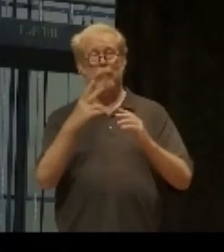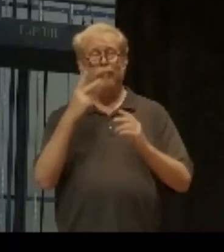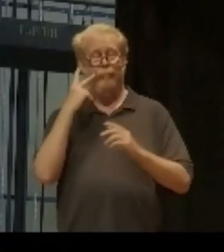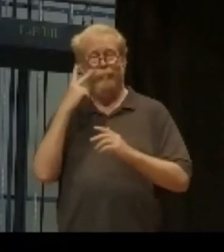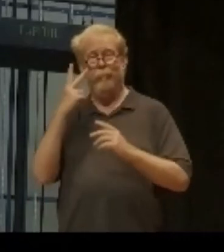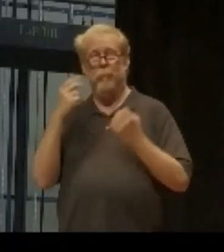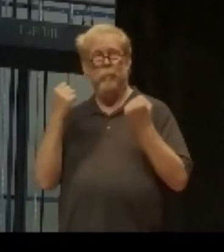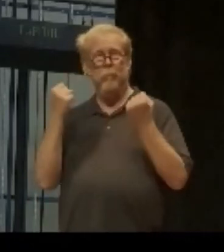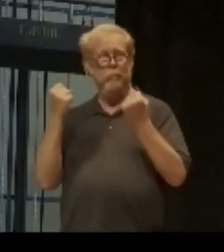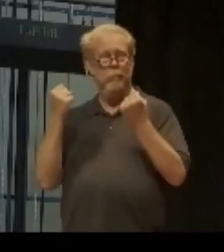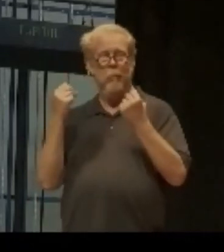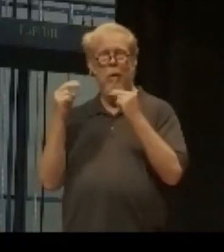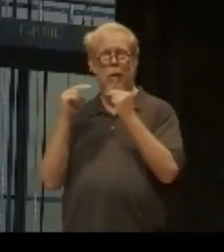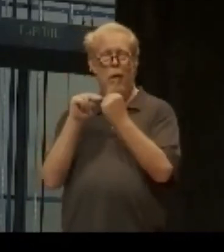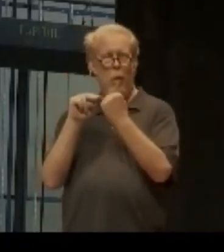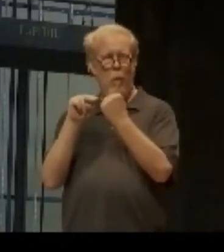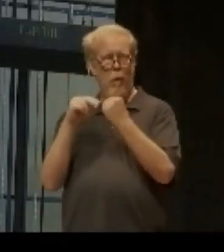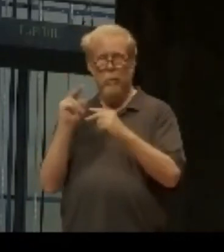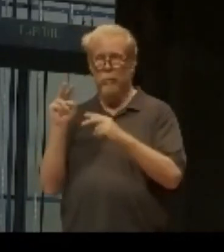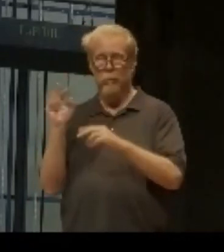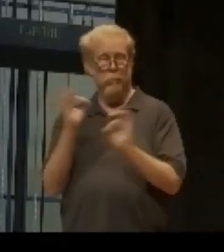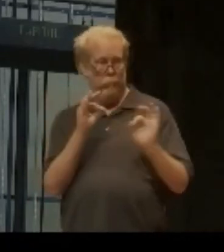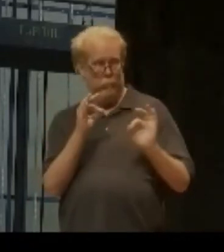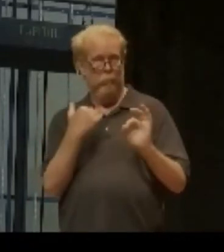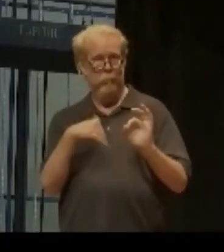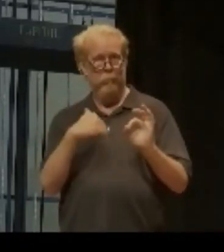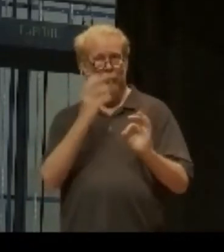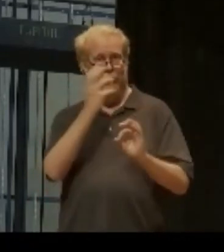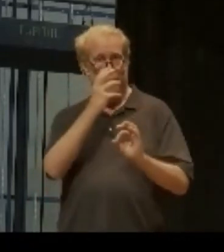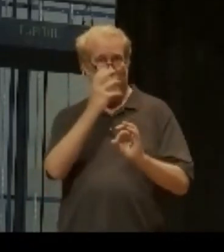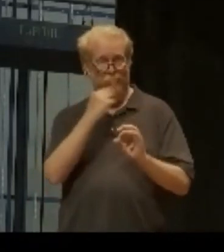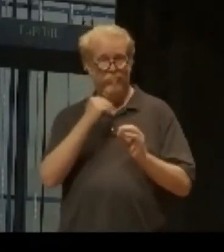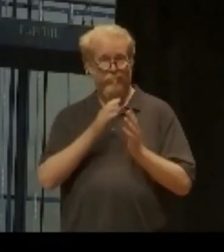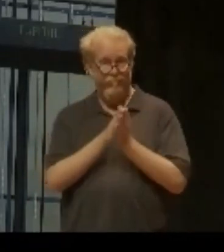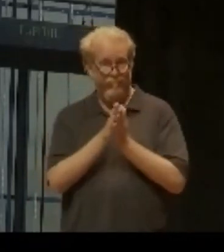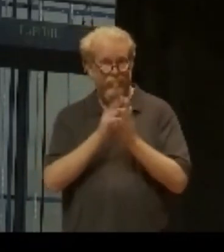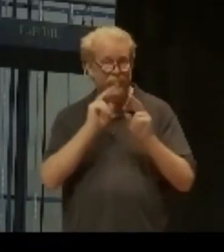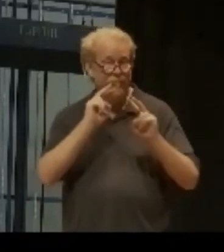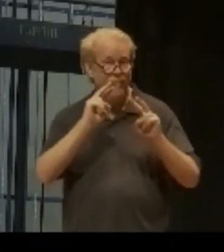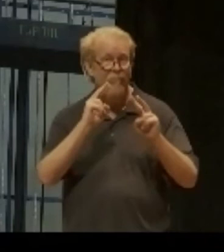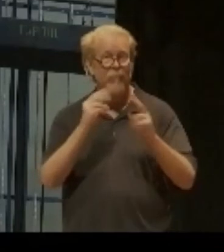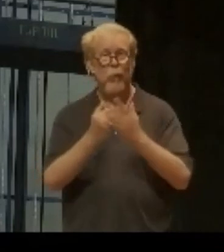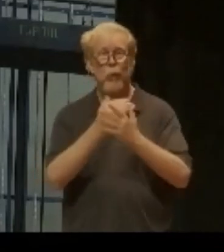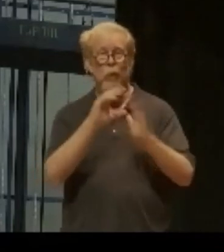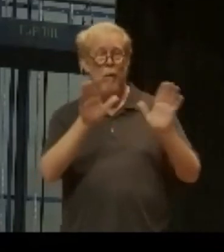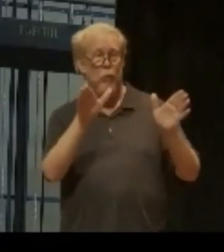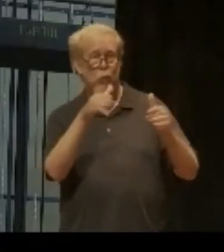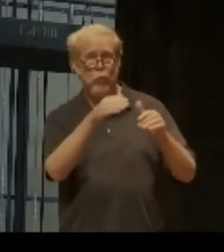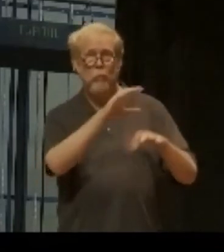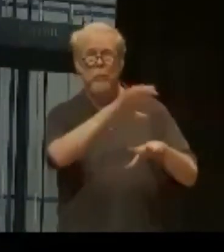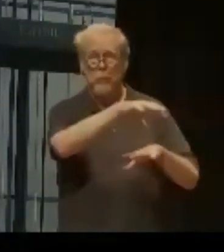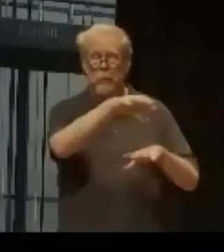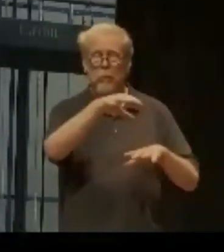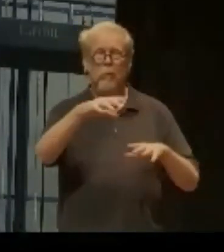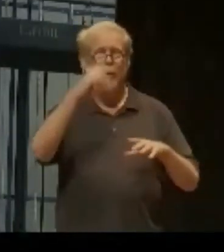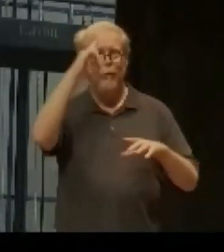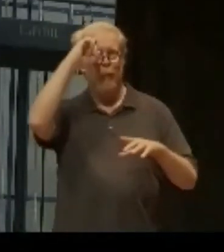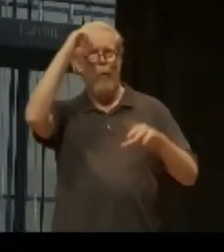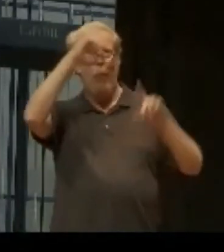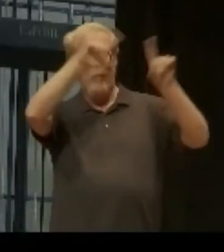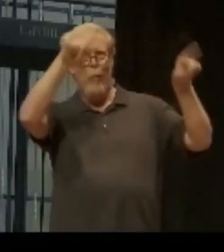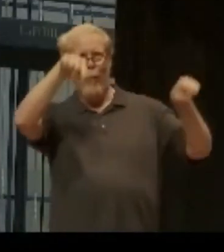el edificio nuevo que se está construyendo al lado de la carretera. Es maravilloso y estamos esperando todas las aulas,